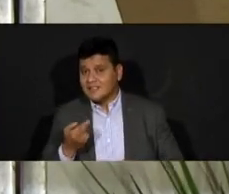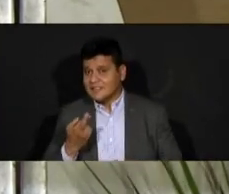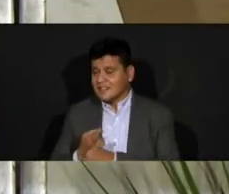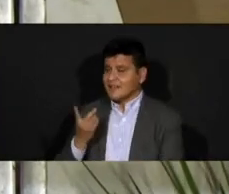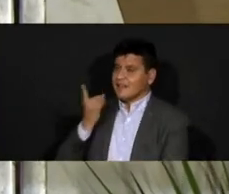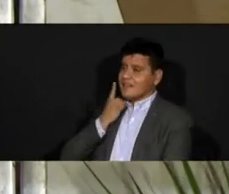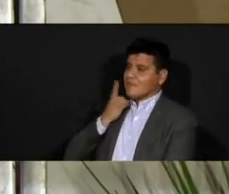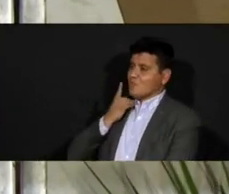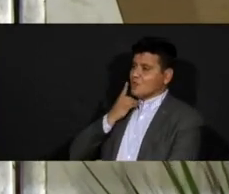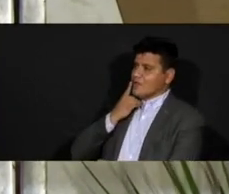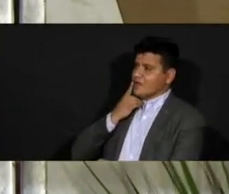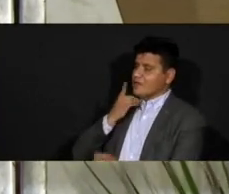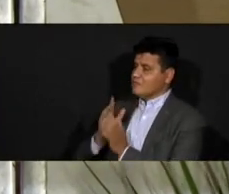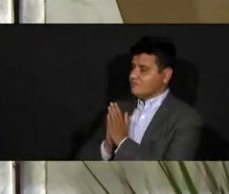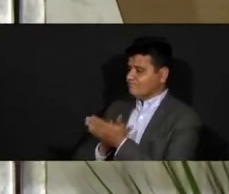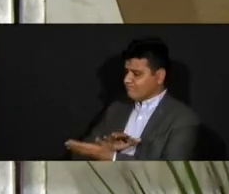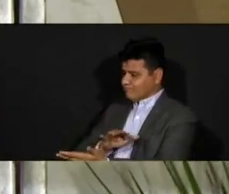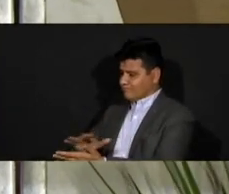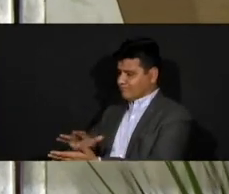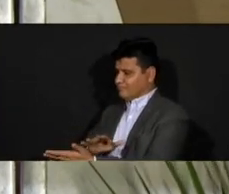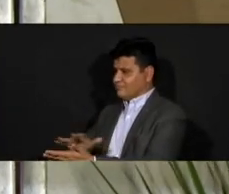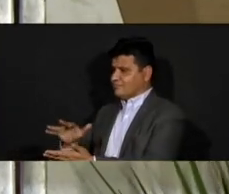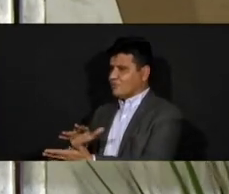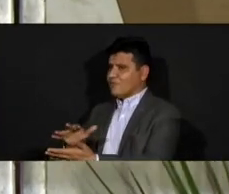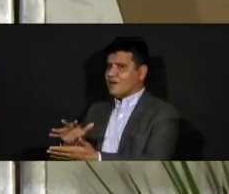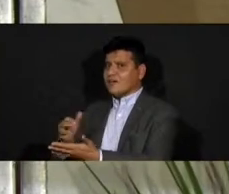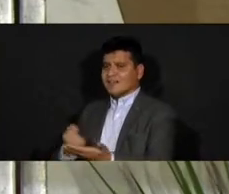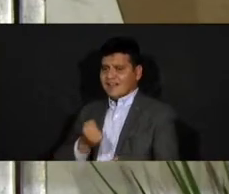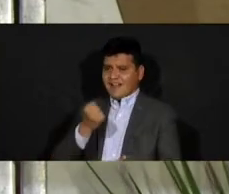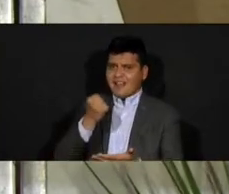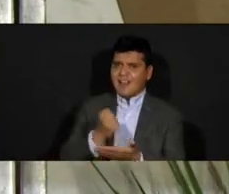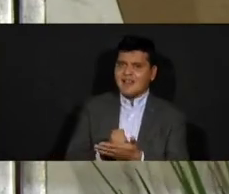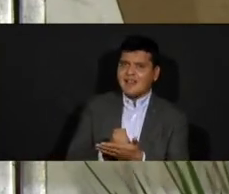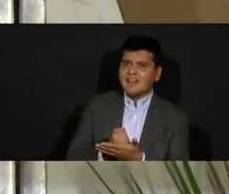lectura en su parte relativa al decreto número